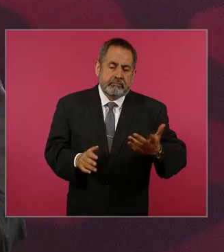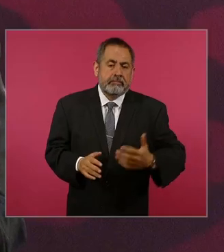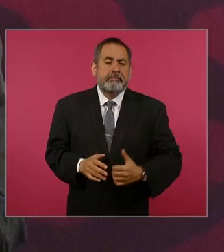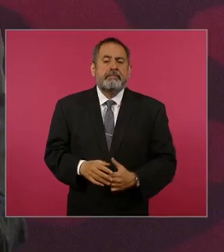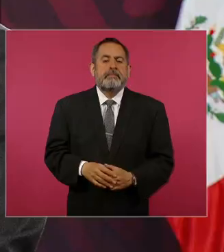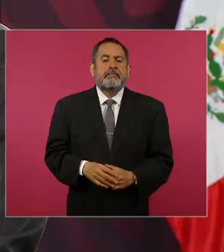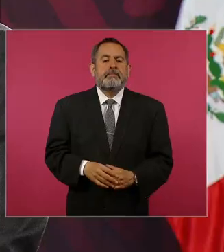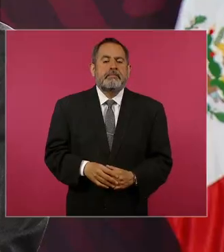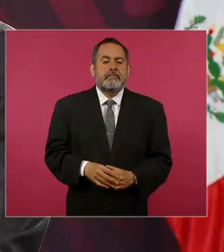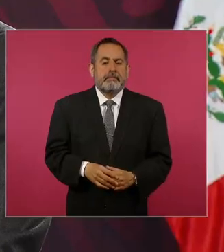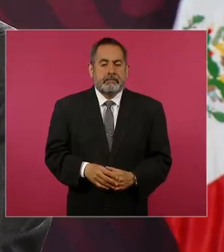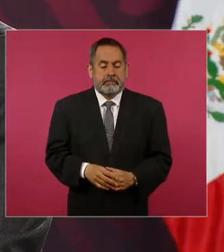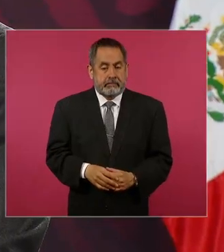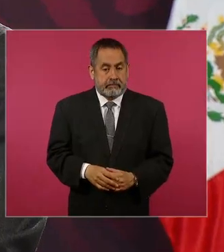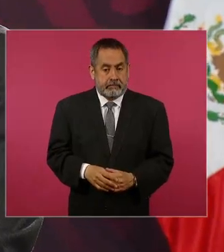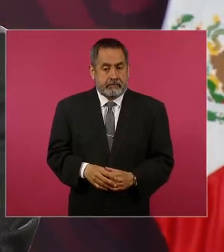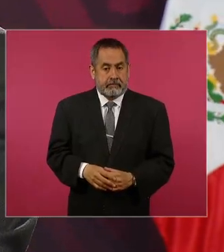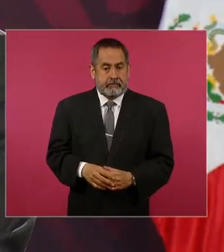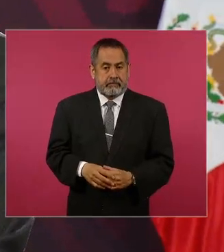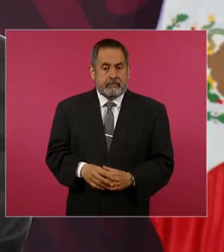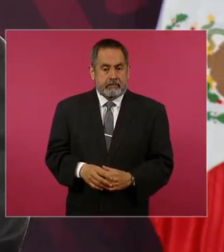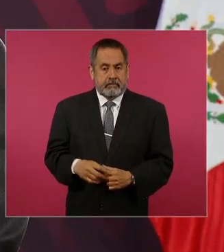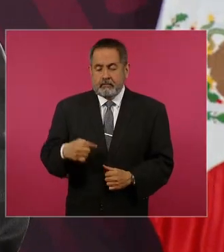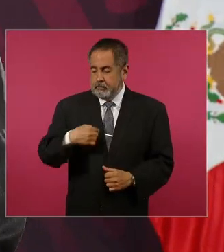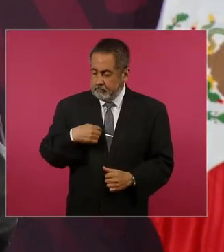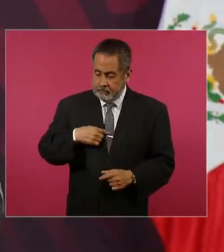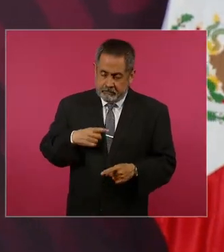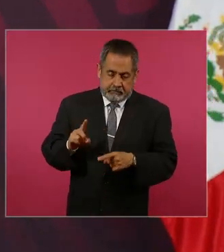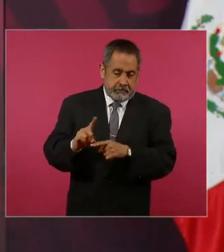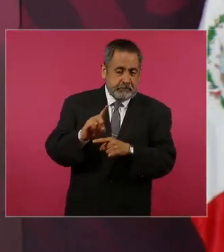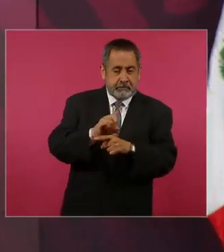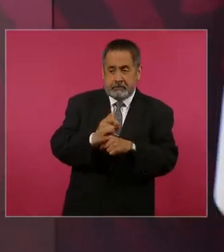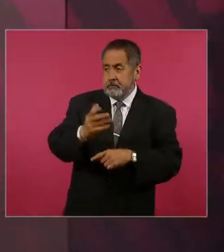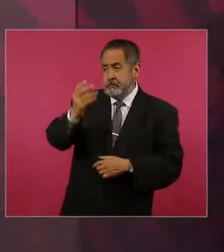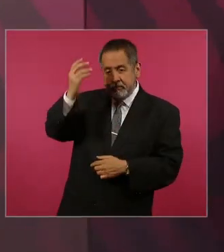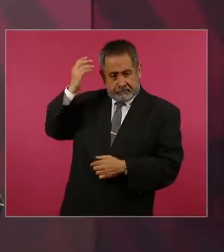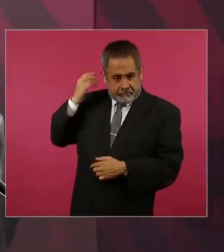porque yo desde el principio dije,